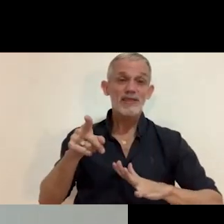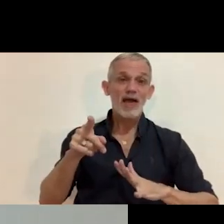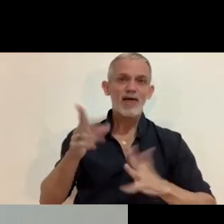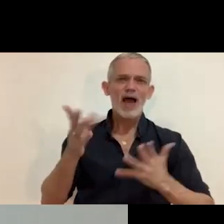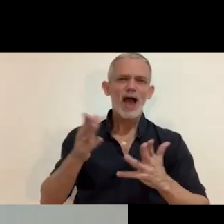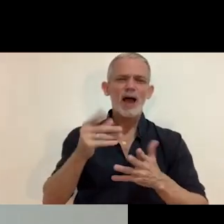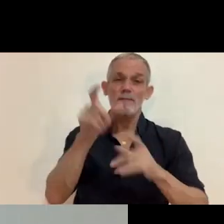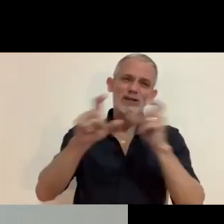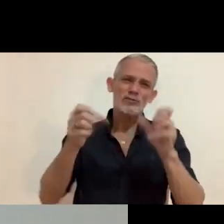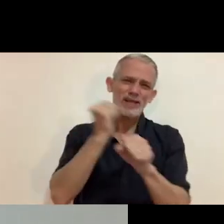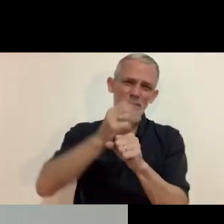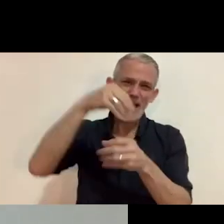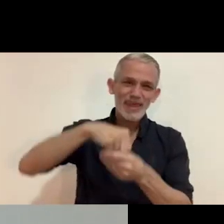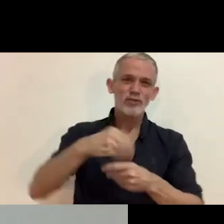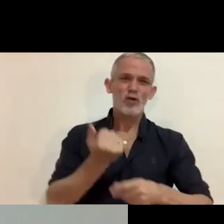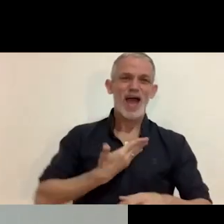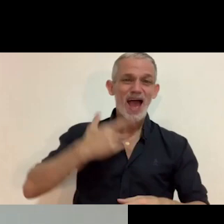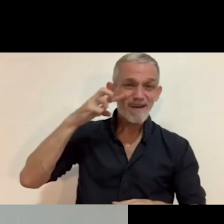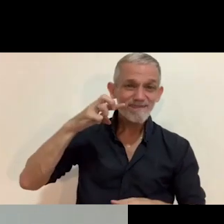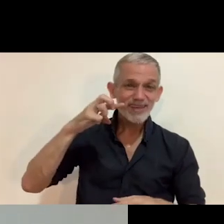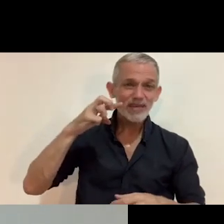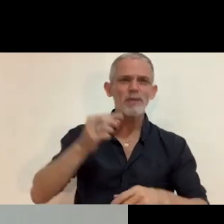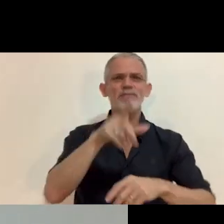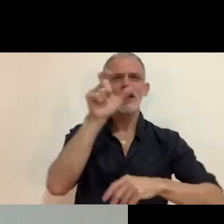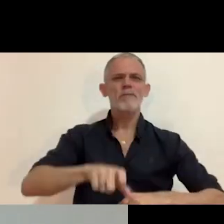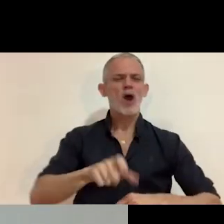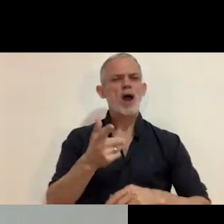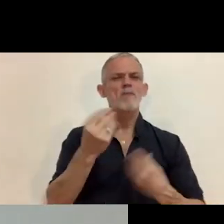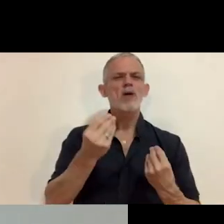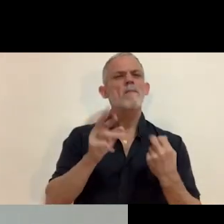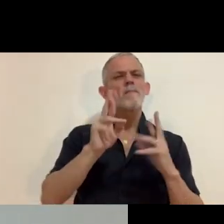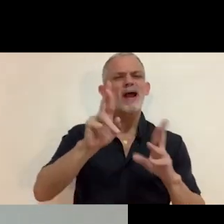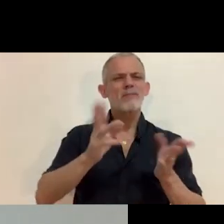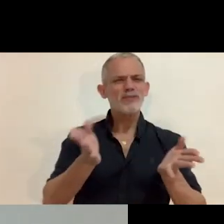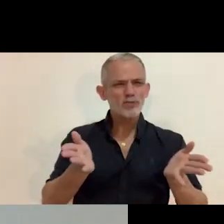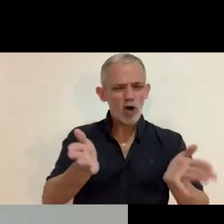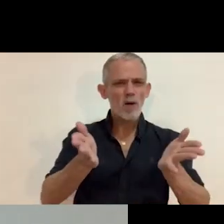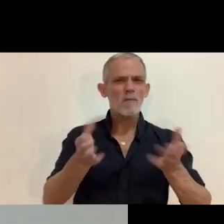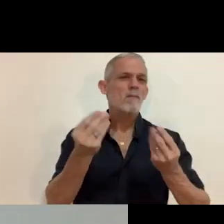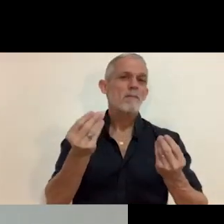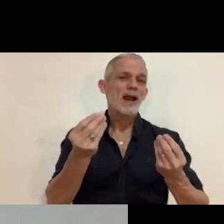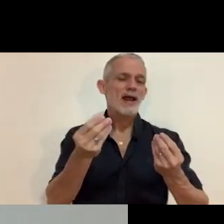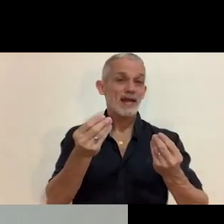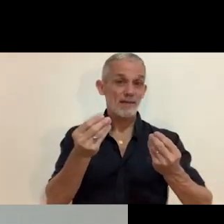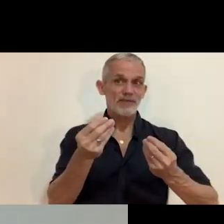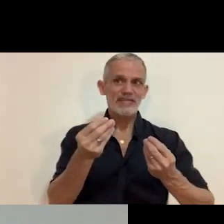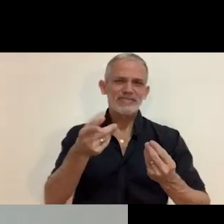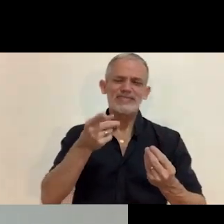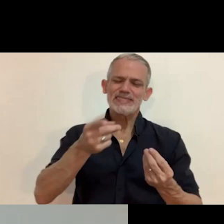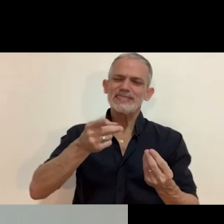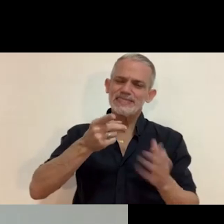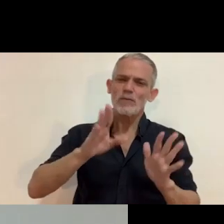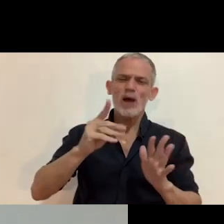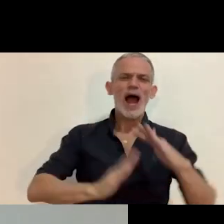de alguna manera la autorización o la salvedad por parte de